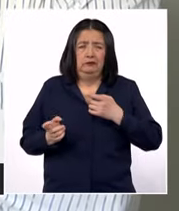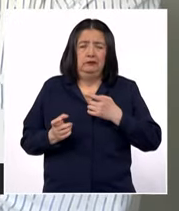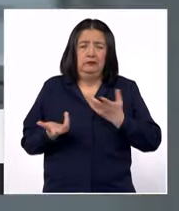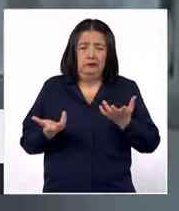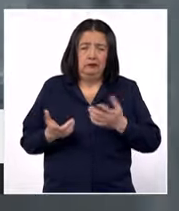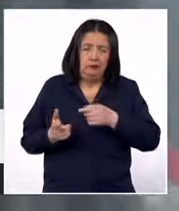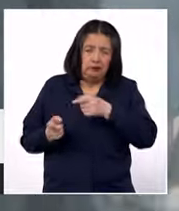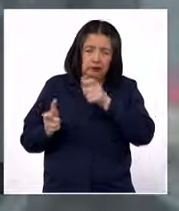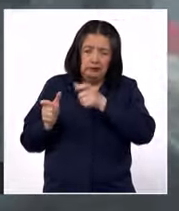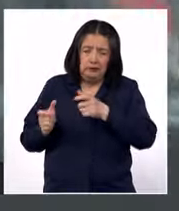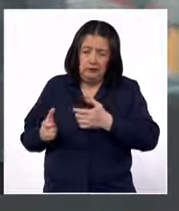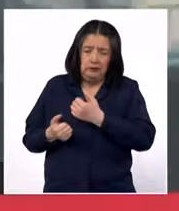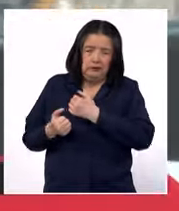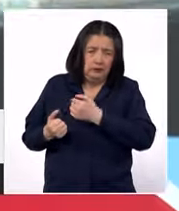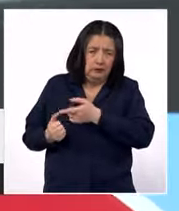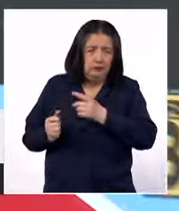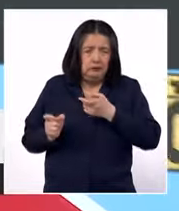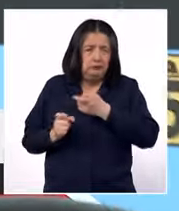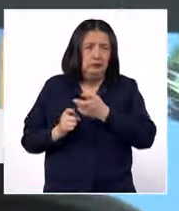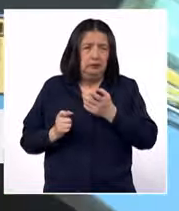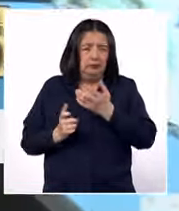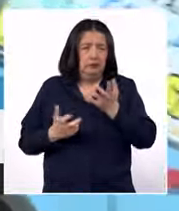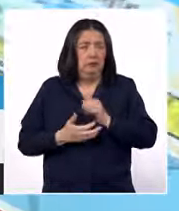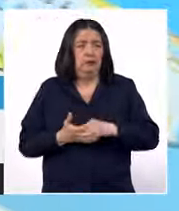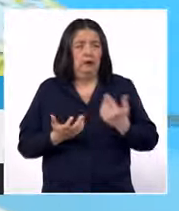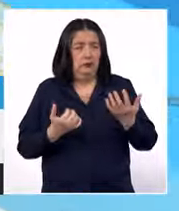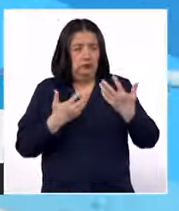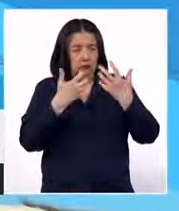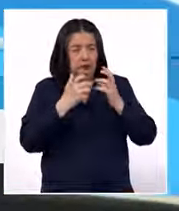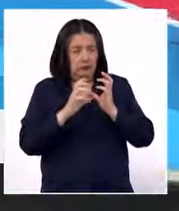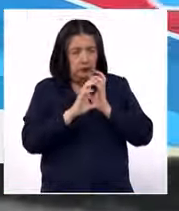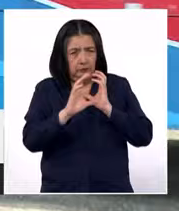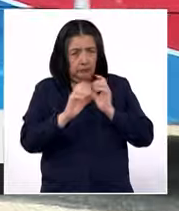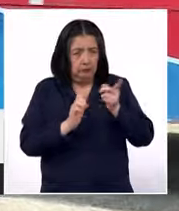¿no? El empresario hoy vive aterrorizado, y es que estos